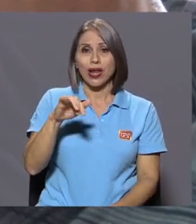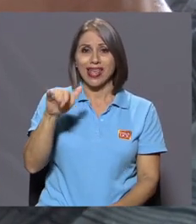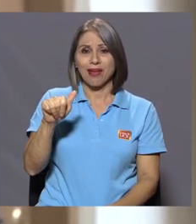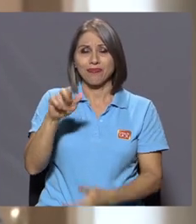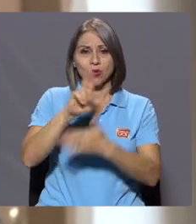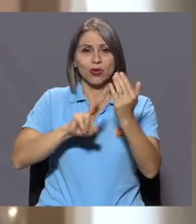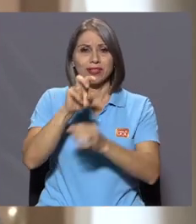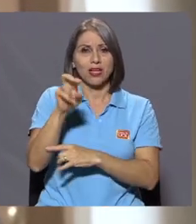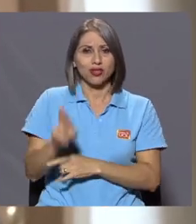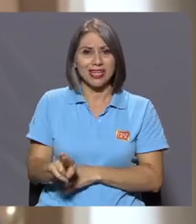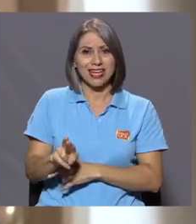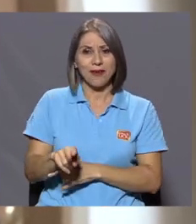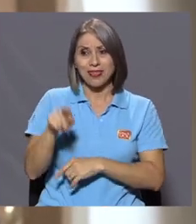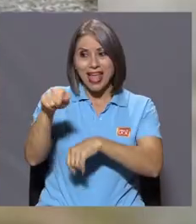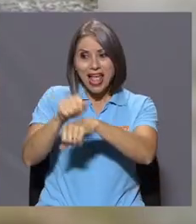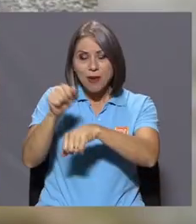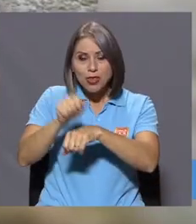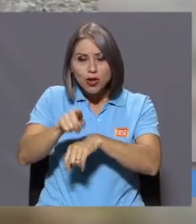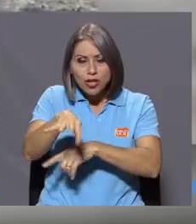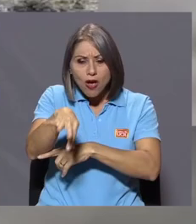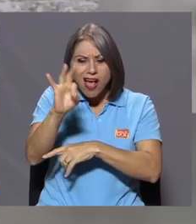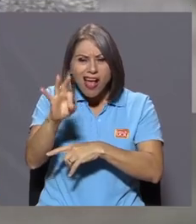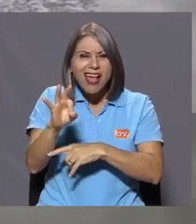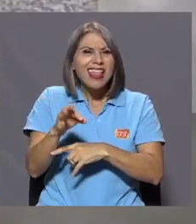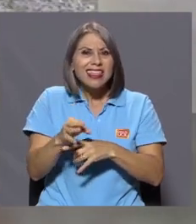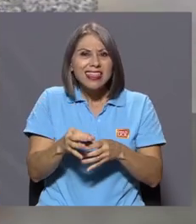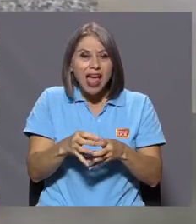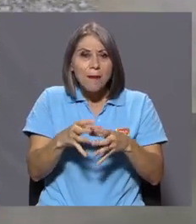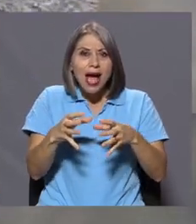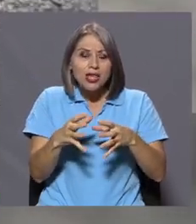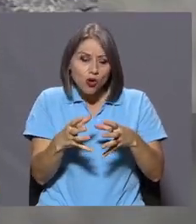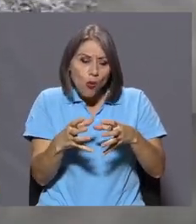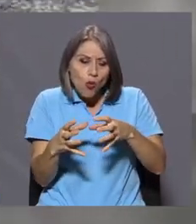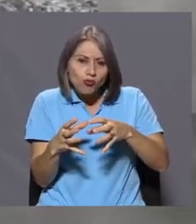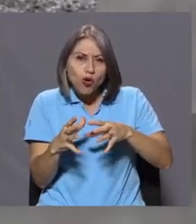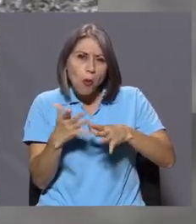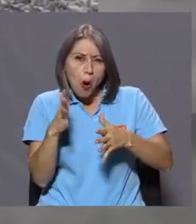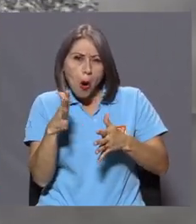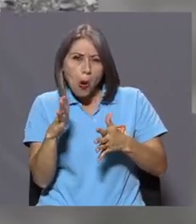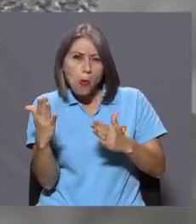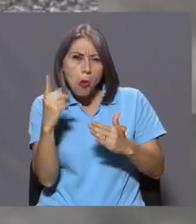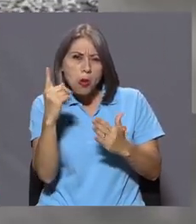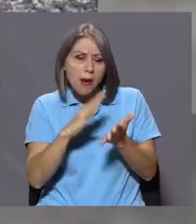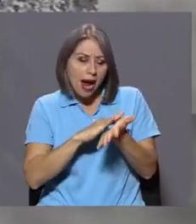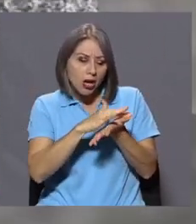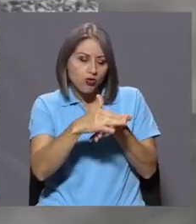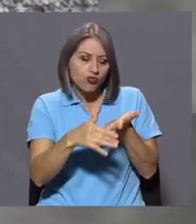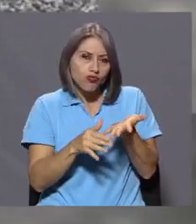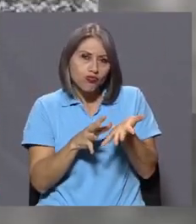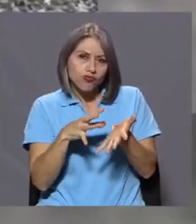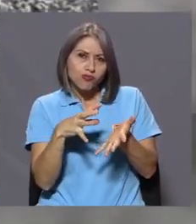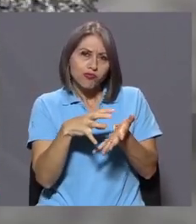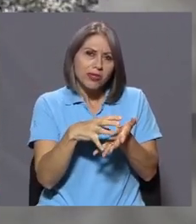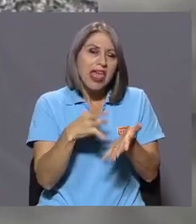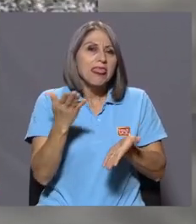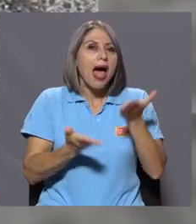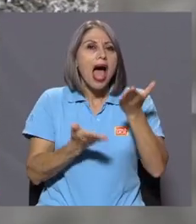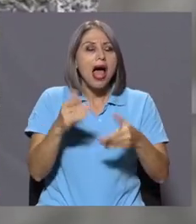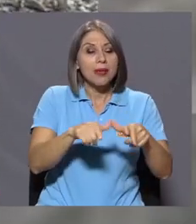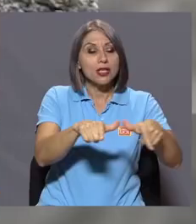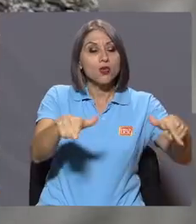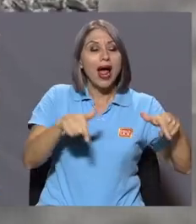Rica, el meteorito hallado es del tamaño de una mano, y es probable que en algunas zonas entre